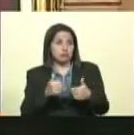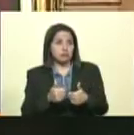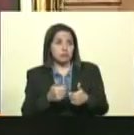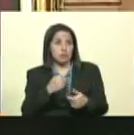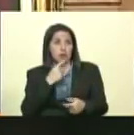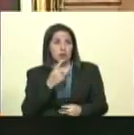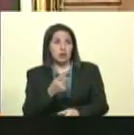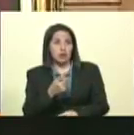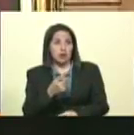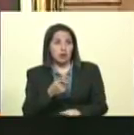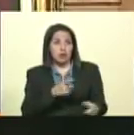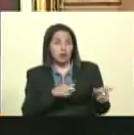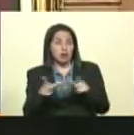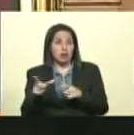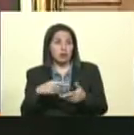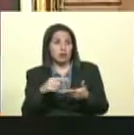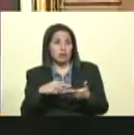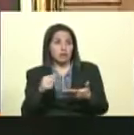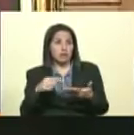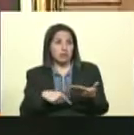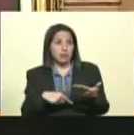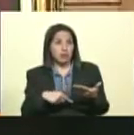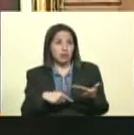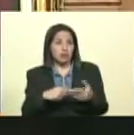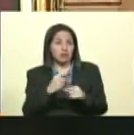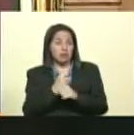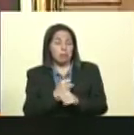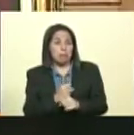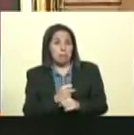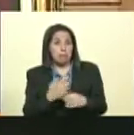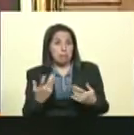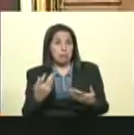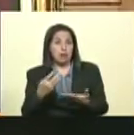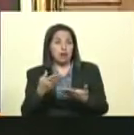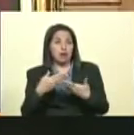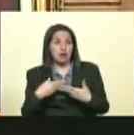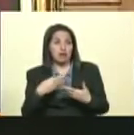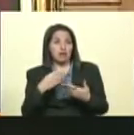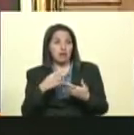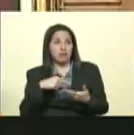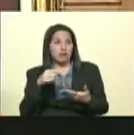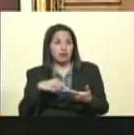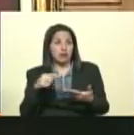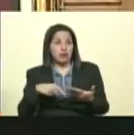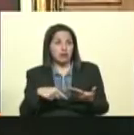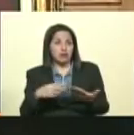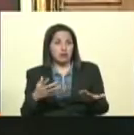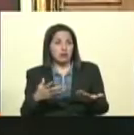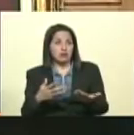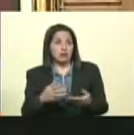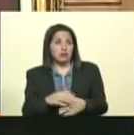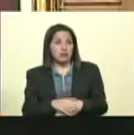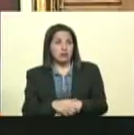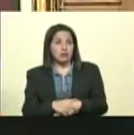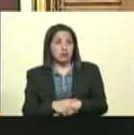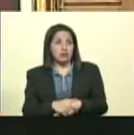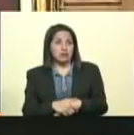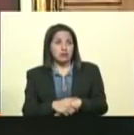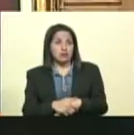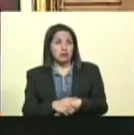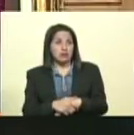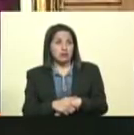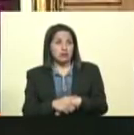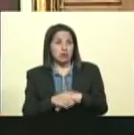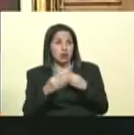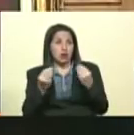dijeron que se estaba listo para la firma, yo le dije, bueno, ¿y qué hemos aguantado para firmarlo? A pesar de que la agenda es tan fuerte, yo tenía el acto